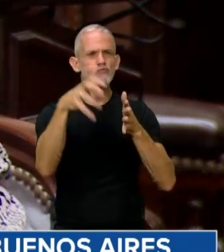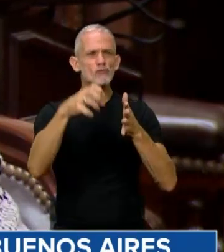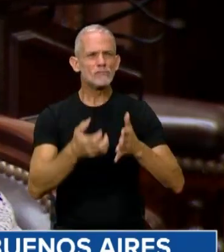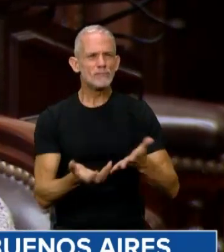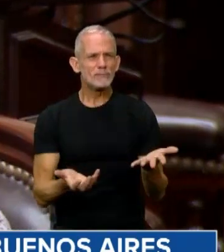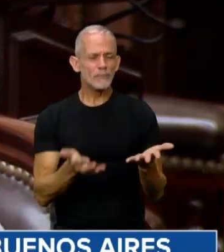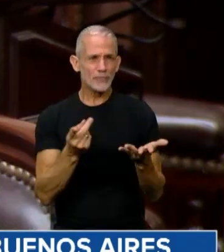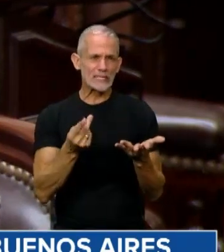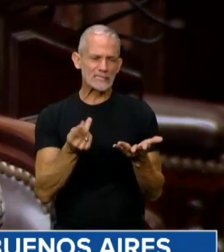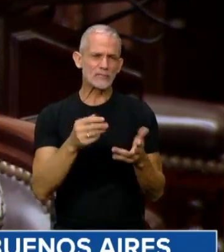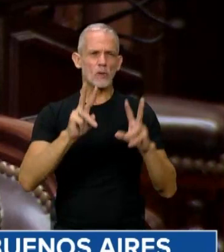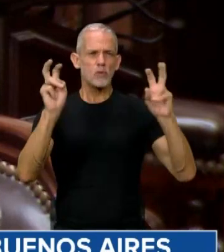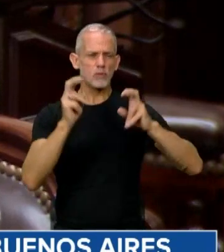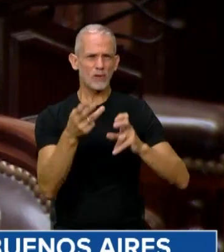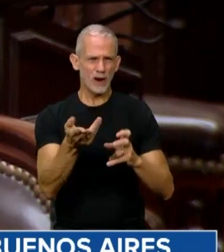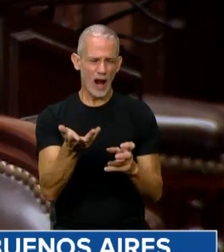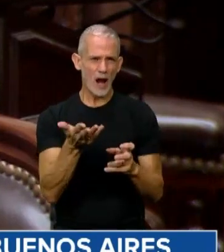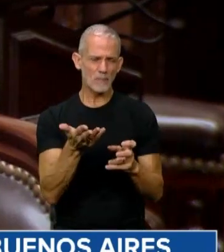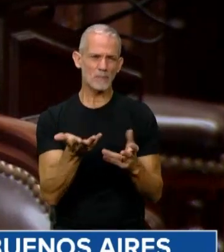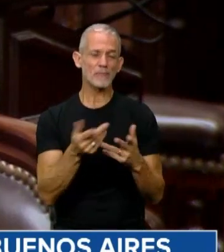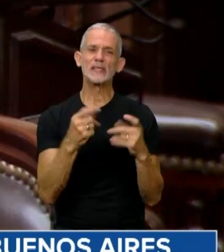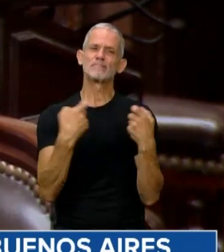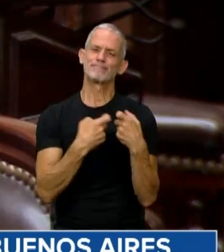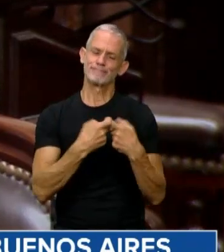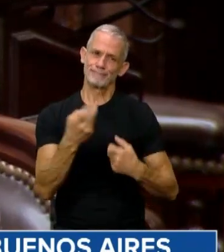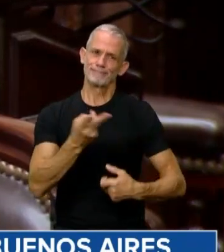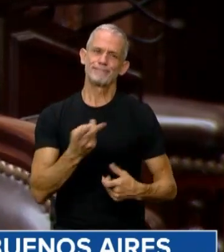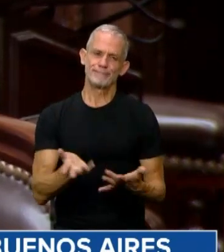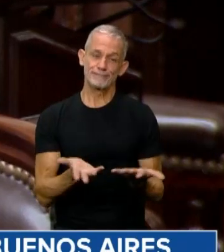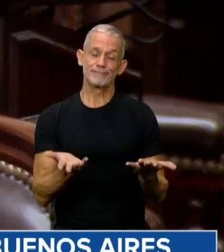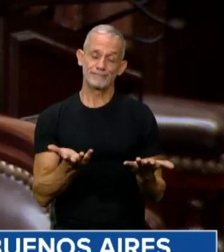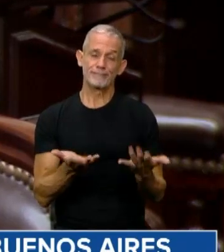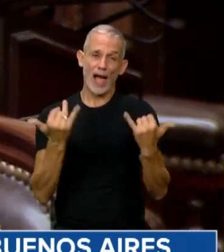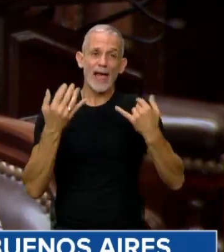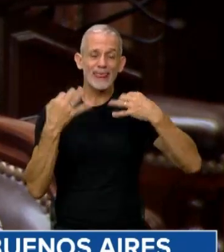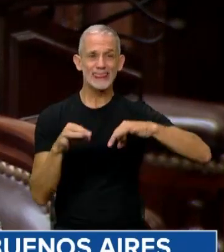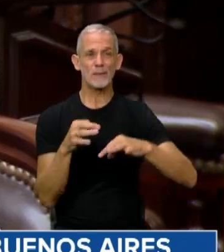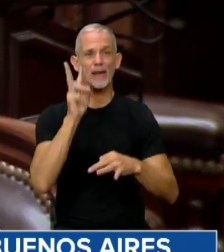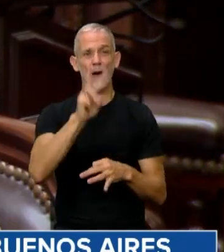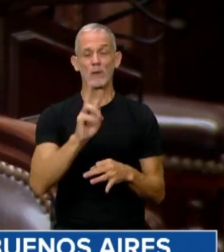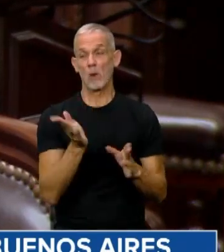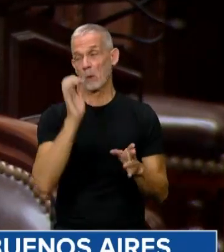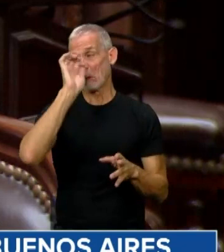esos elementos, y también tiene que ver con las complicidades, con las cuestiones que se deberían ver